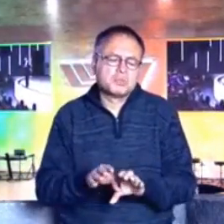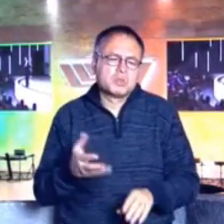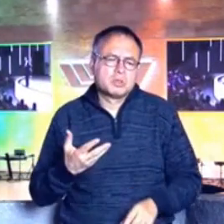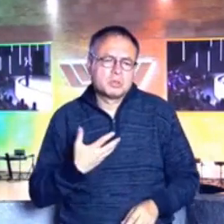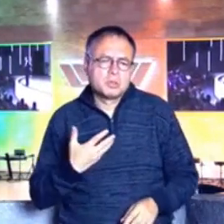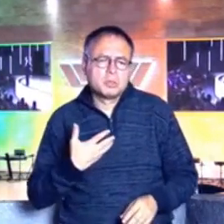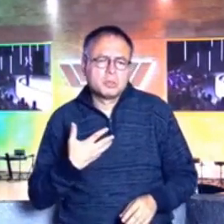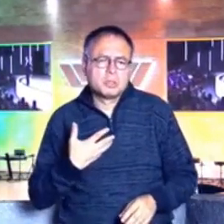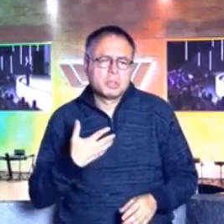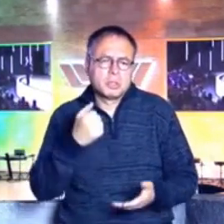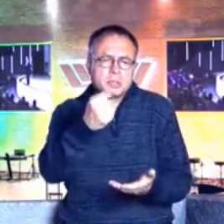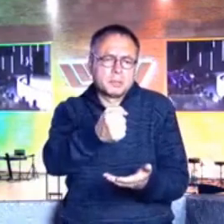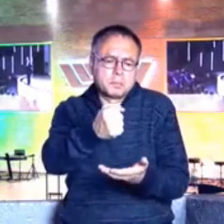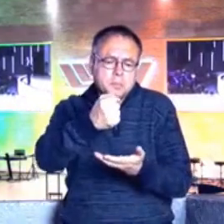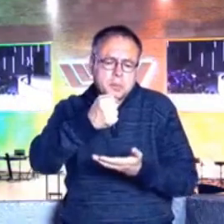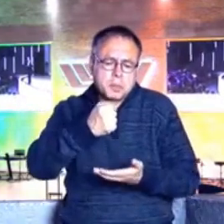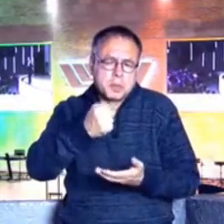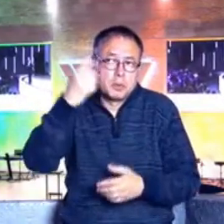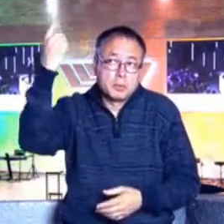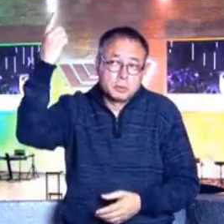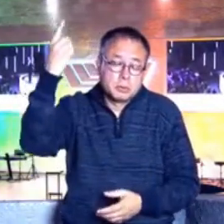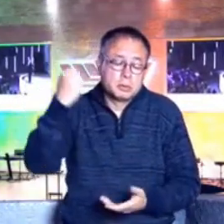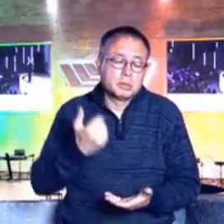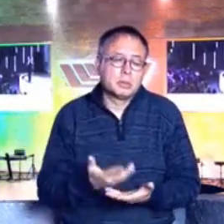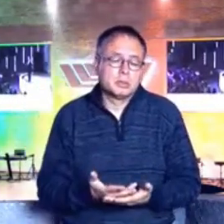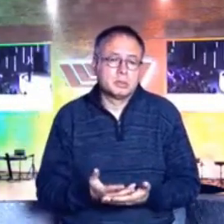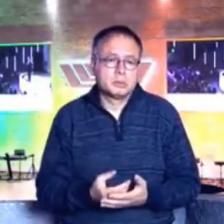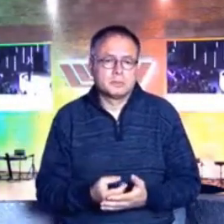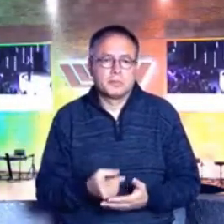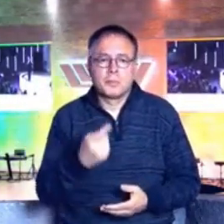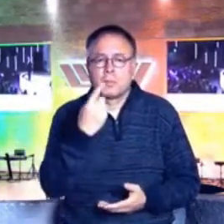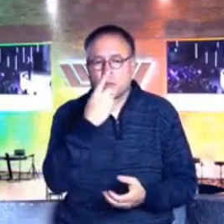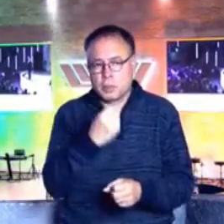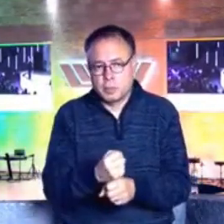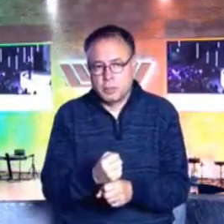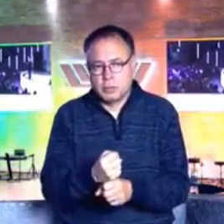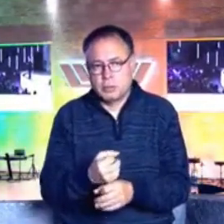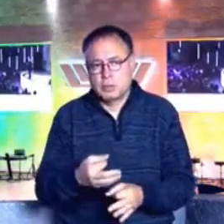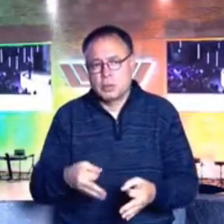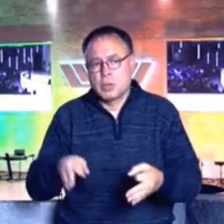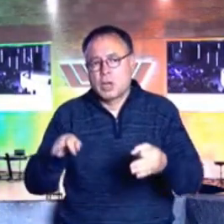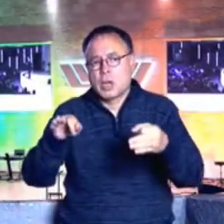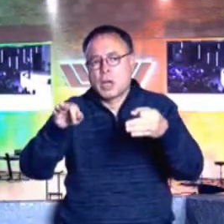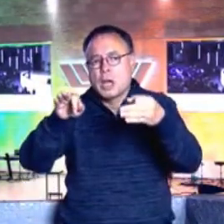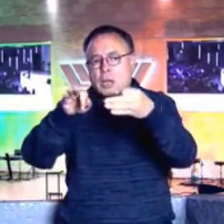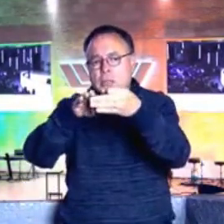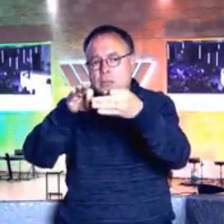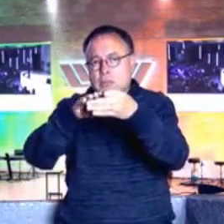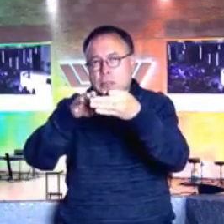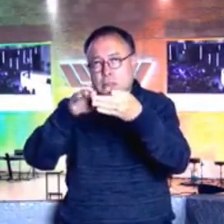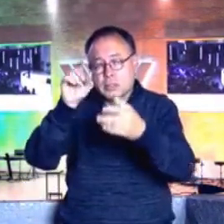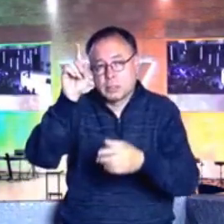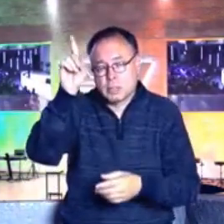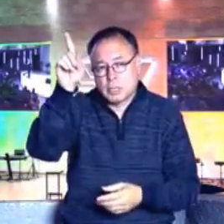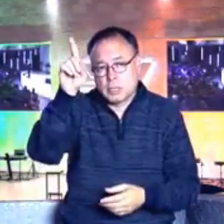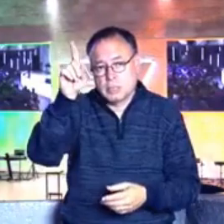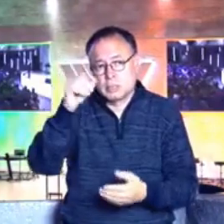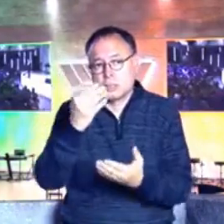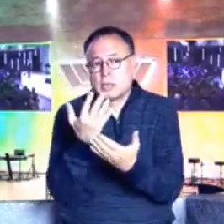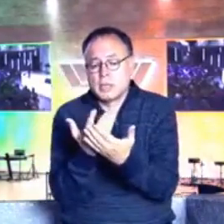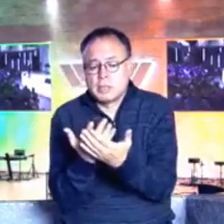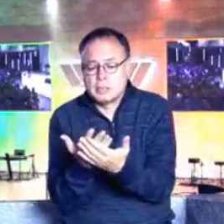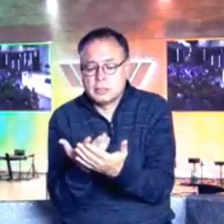primero él nos dice Acércate a él y espéralo Dile que tienes a tu lado Acércate a Dios